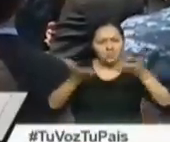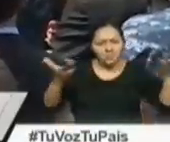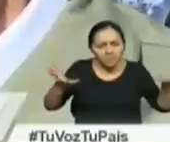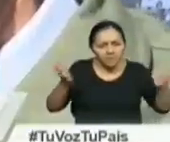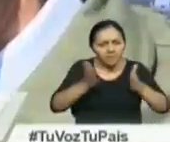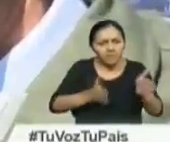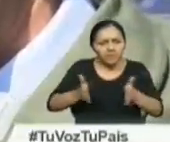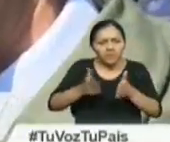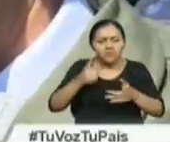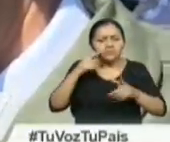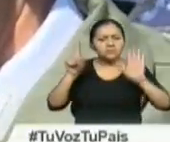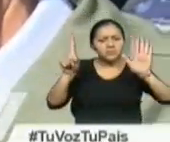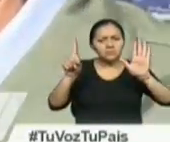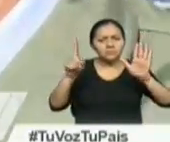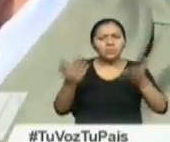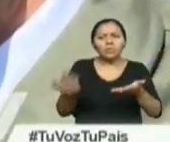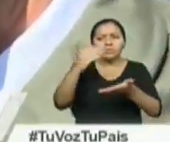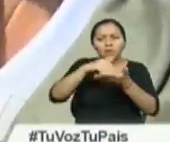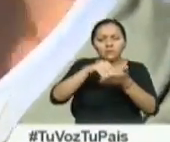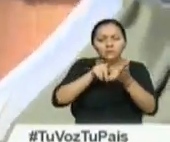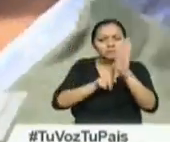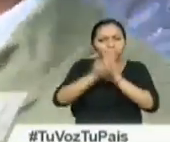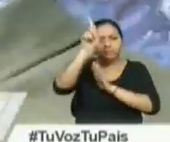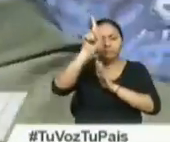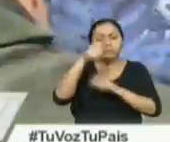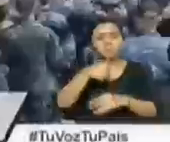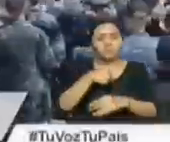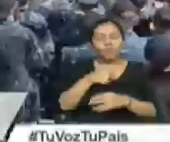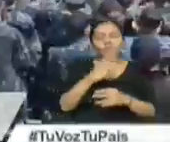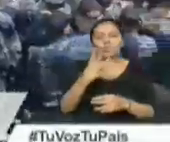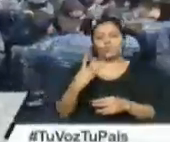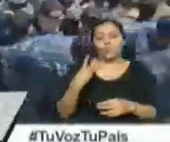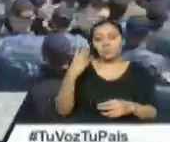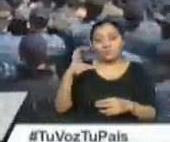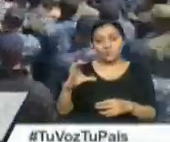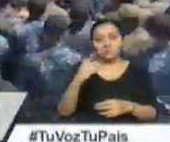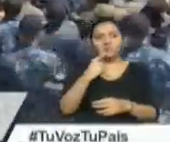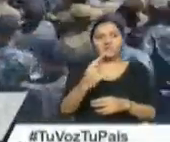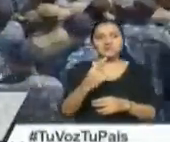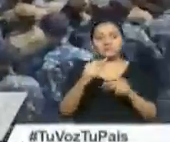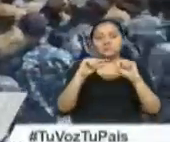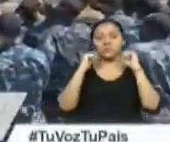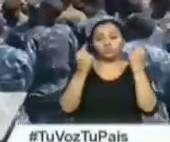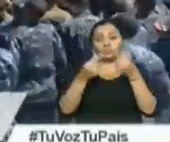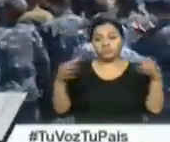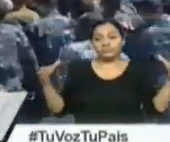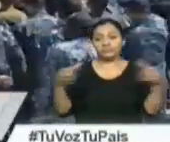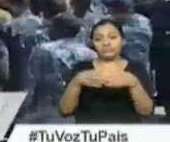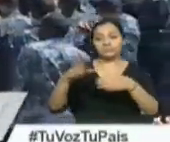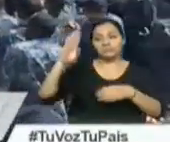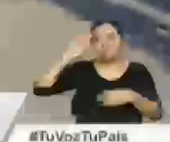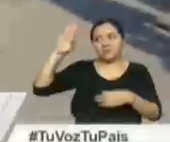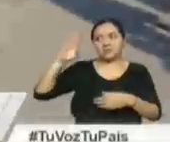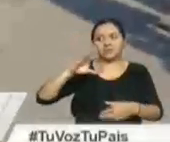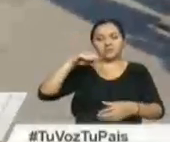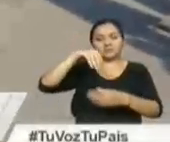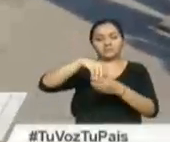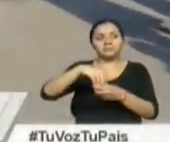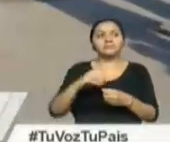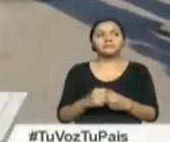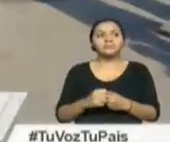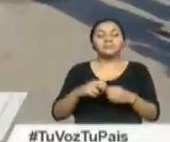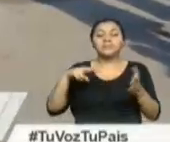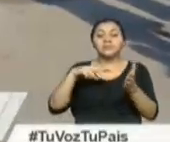preparación de un sexto ensayo nuclear norcoreano, Washington ha enviado parte de su séptima flota a aguas cercanas a la península.